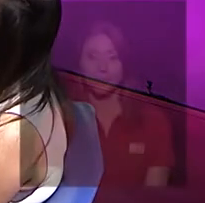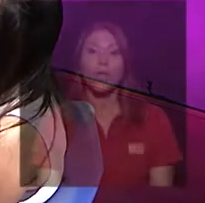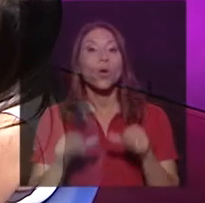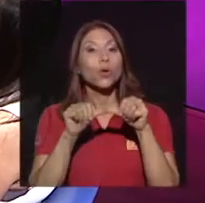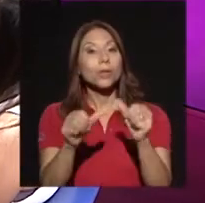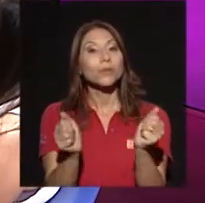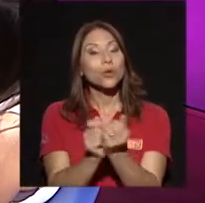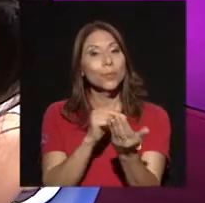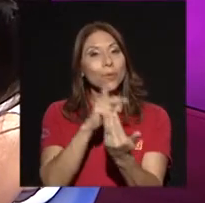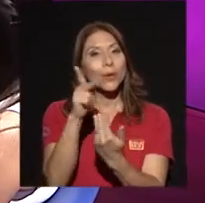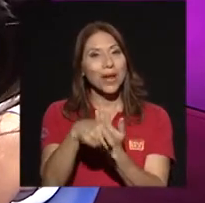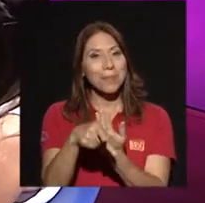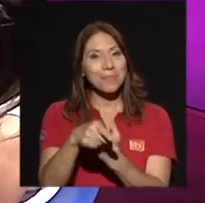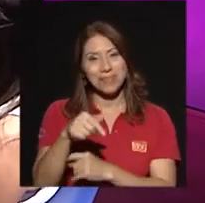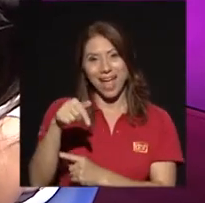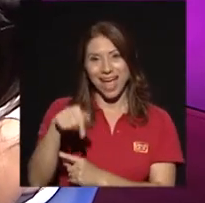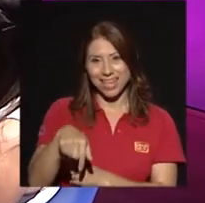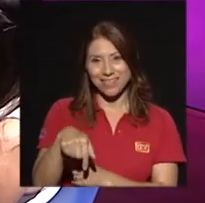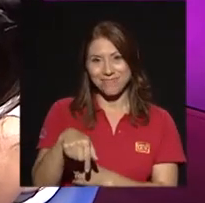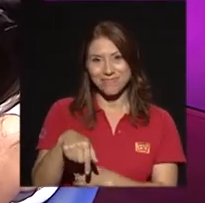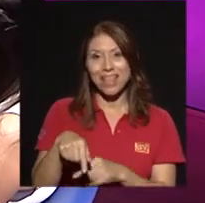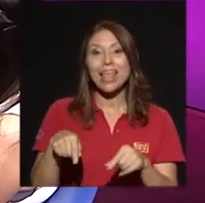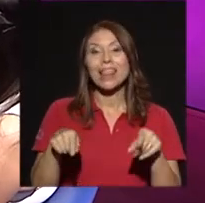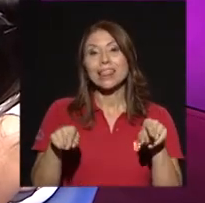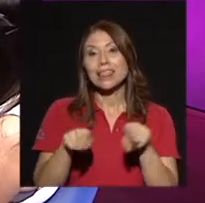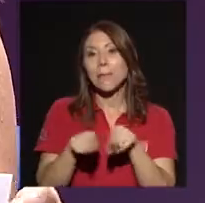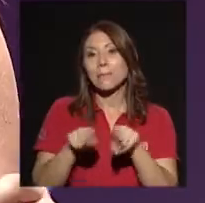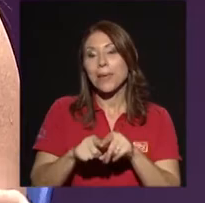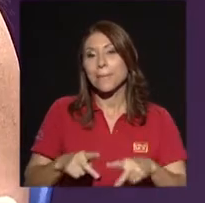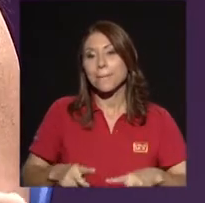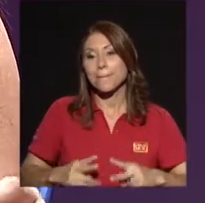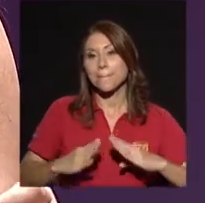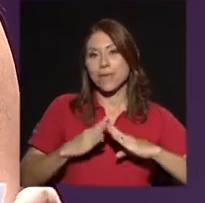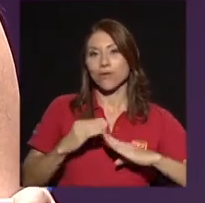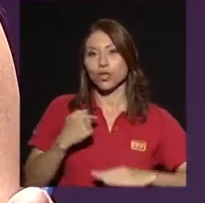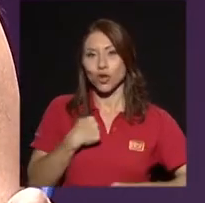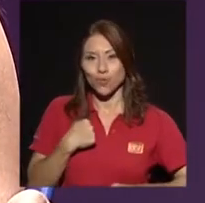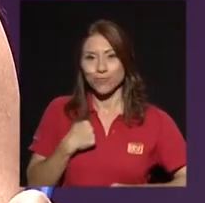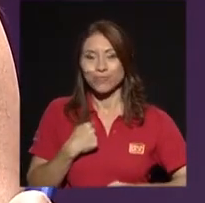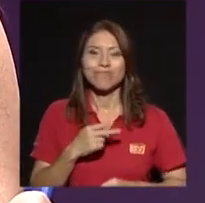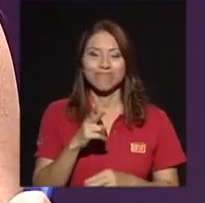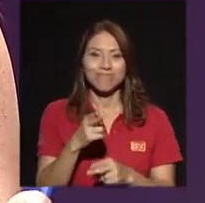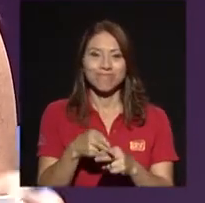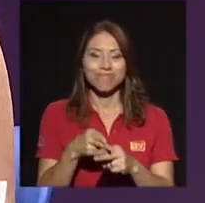Continuamos con el programa Aquí También Vivo Yo. Compañeras,